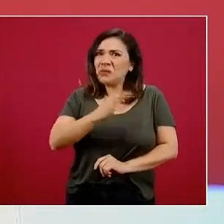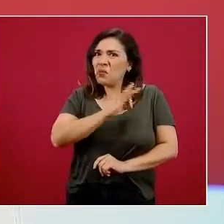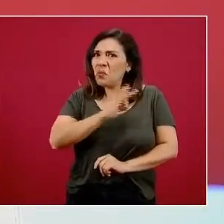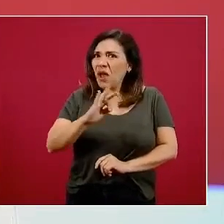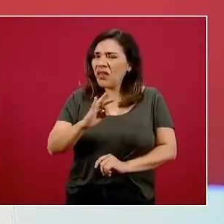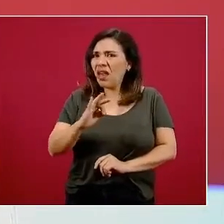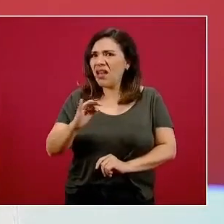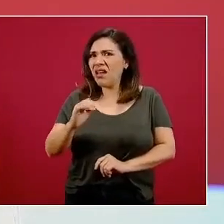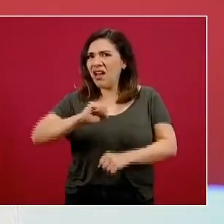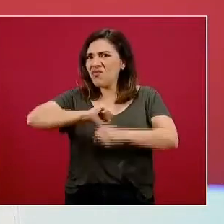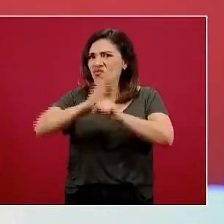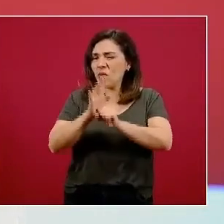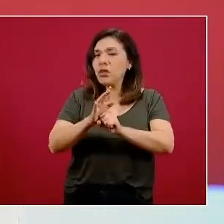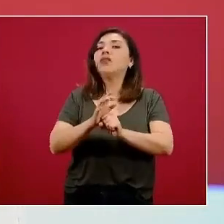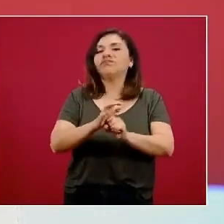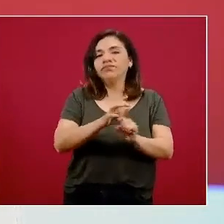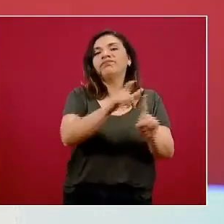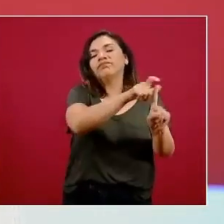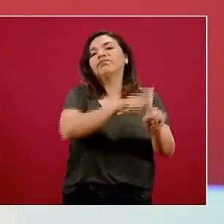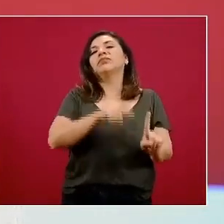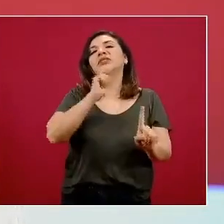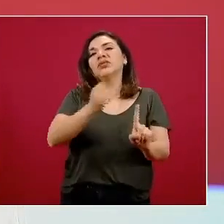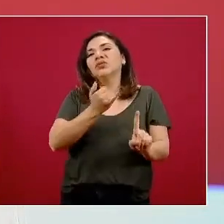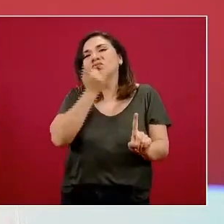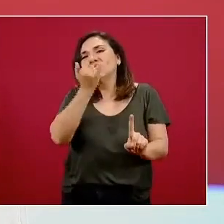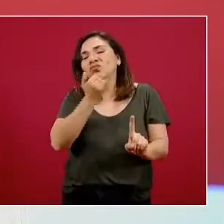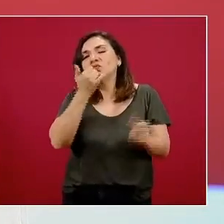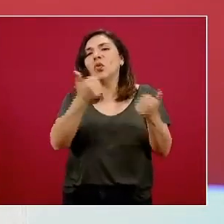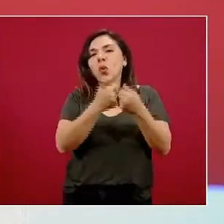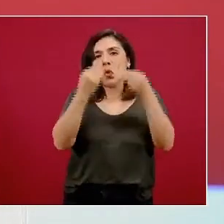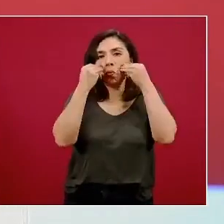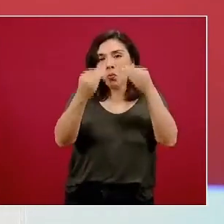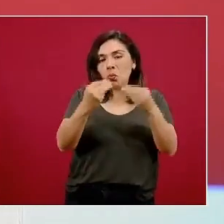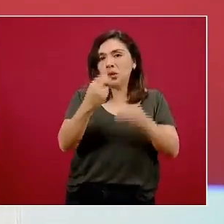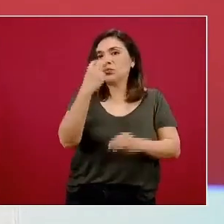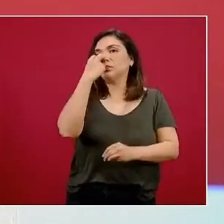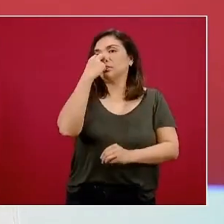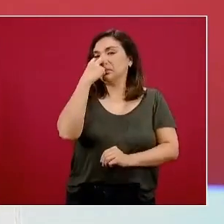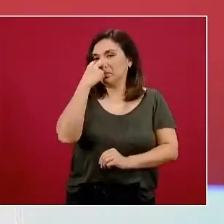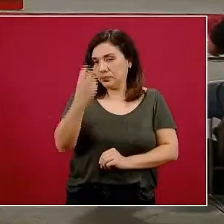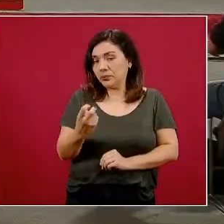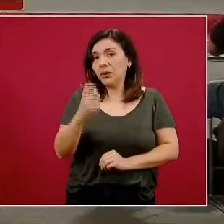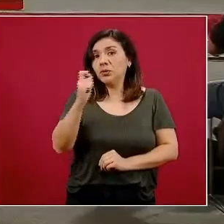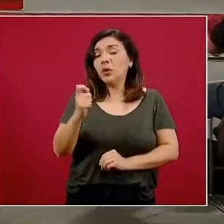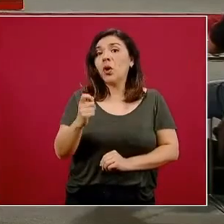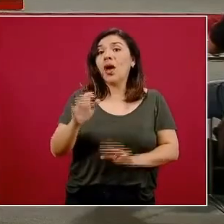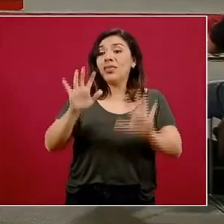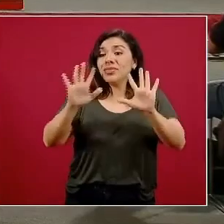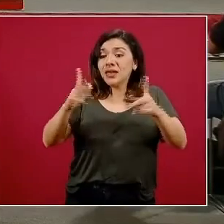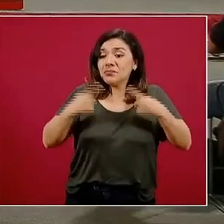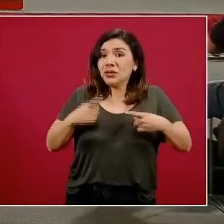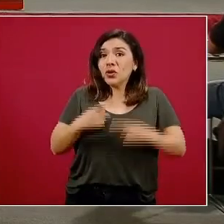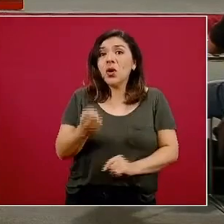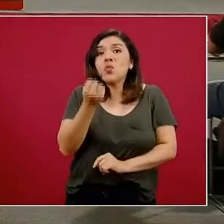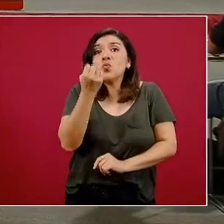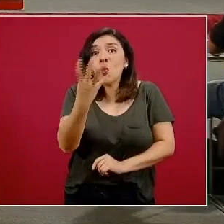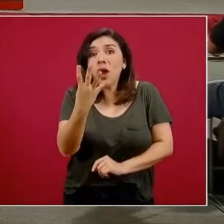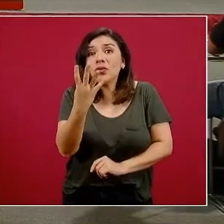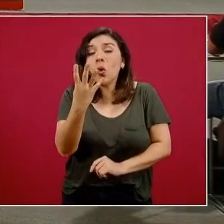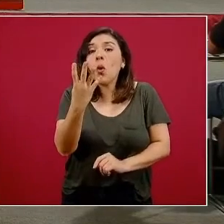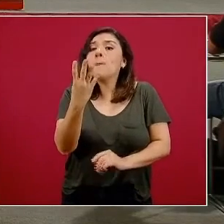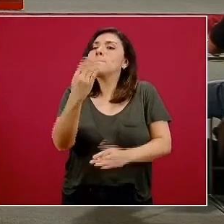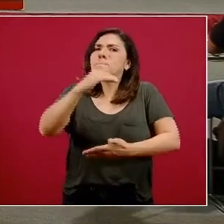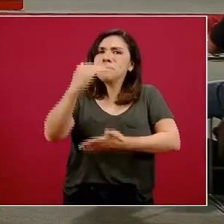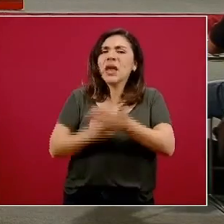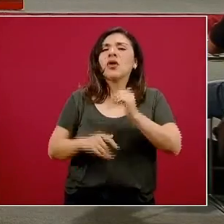se les caracteriza como caso sospechoso, se les toman muestras, menos de 4 de cada 10, su muestra